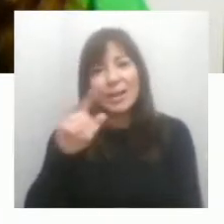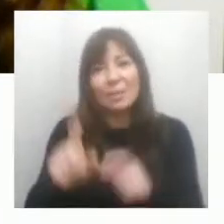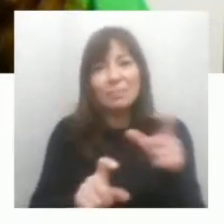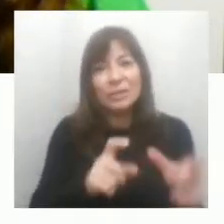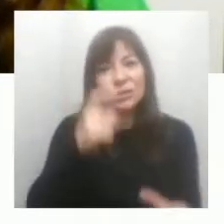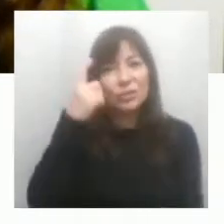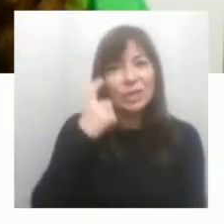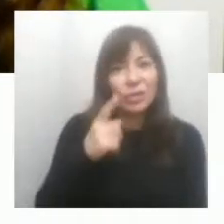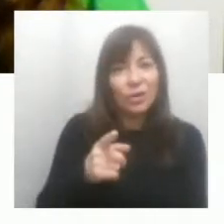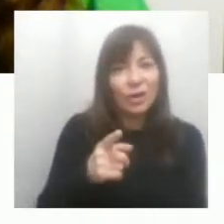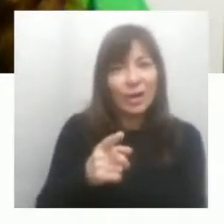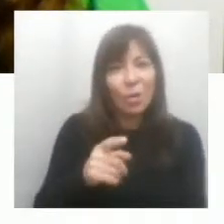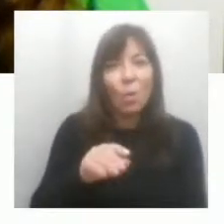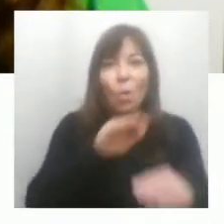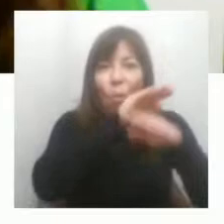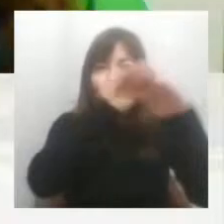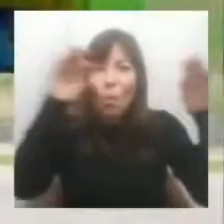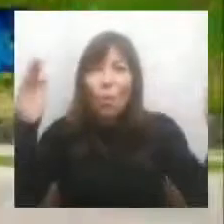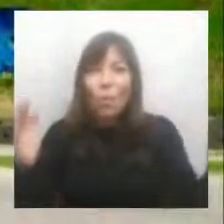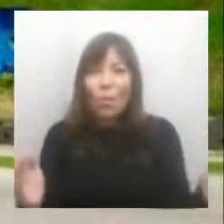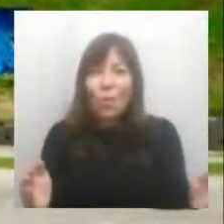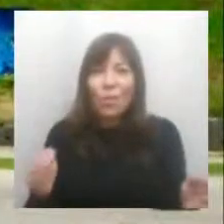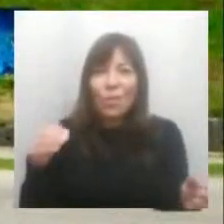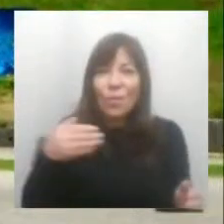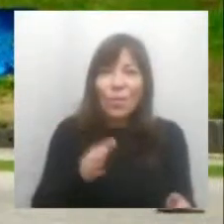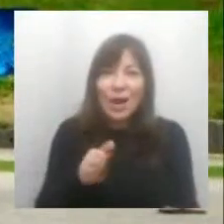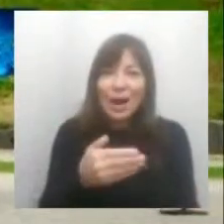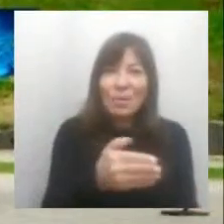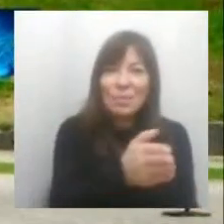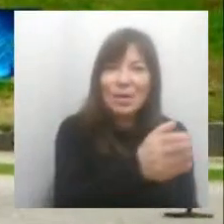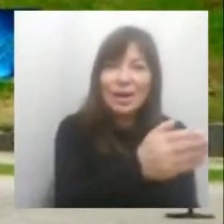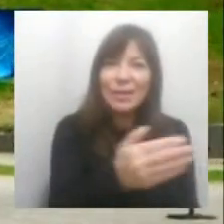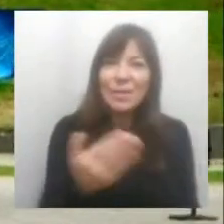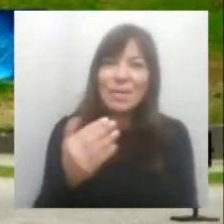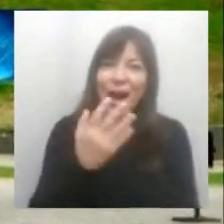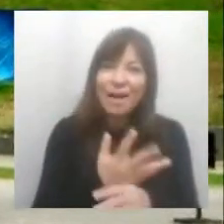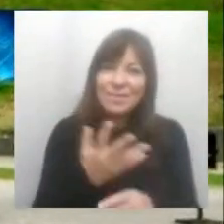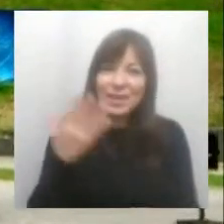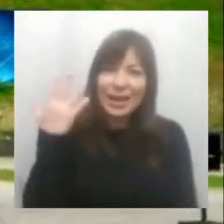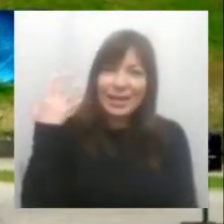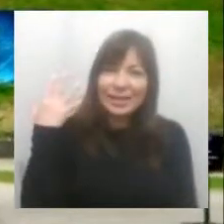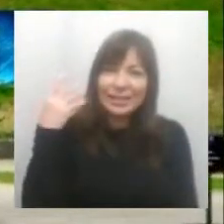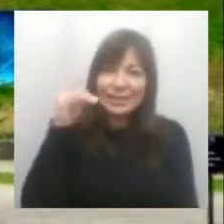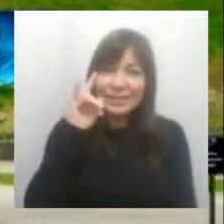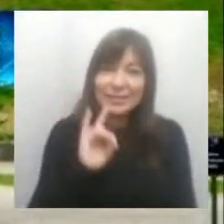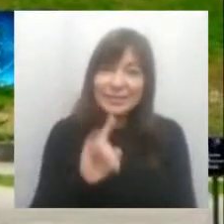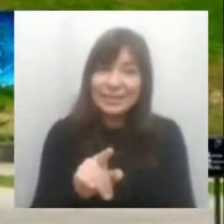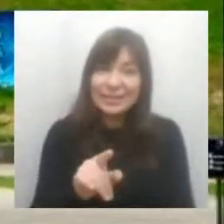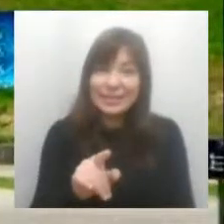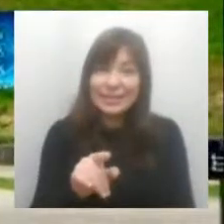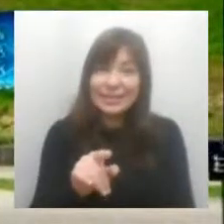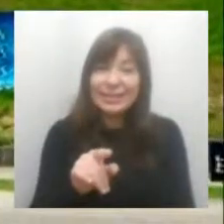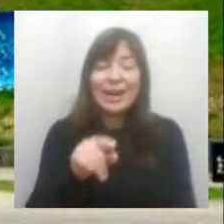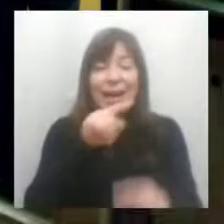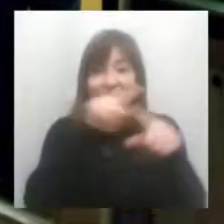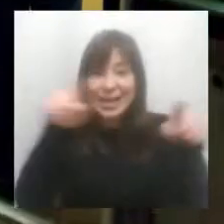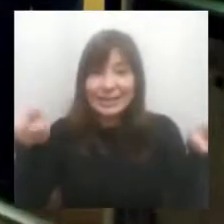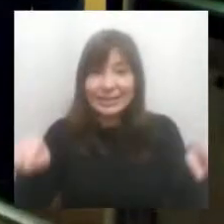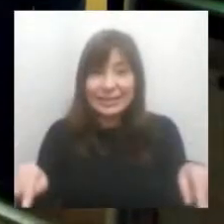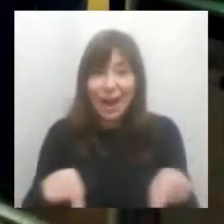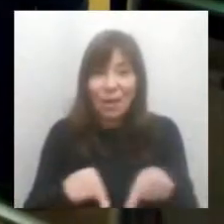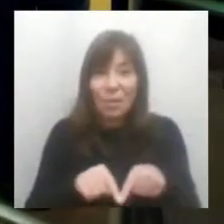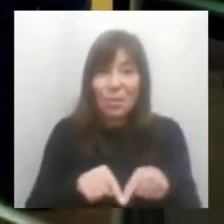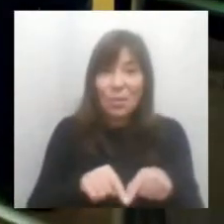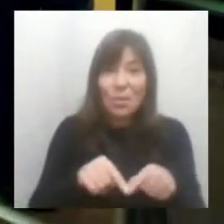es un acuario. ¿Te imaginabas tú que existió un acuario ahí? Sí, efectivamente, hay un acuario. Ese acuario existió y dependía